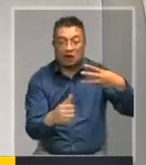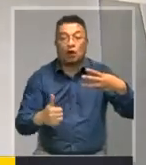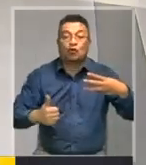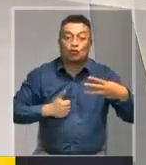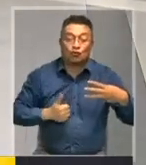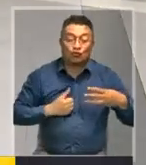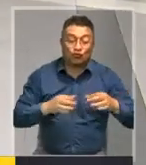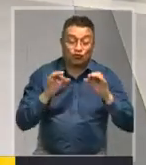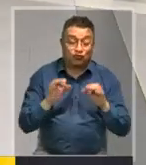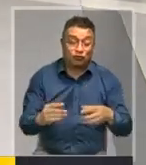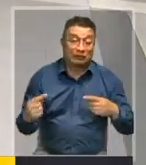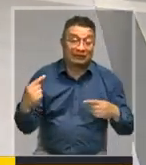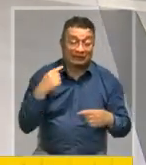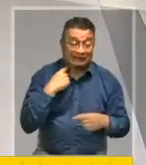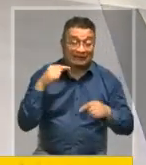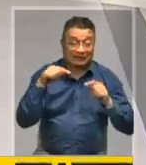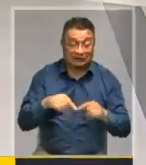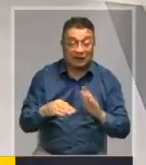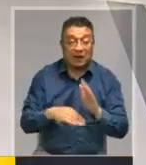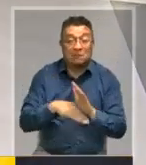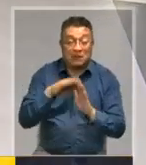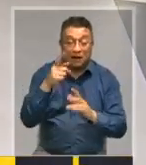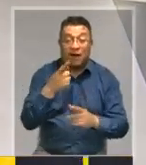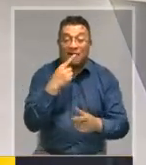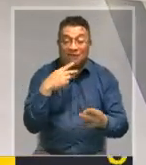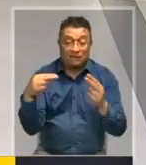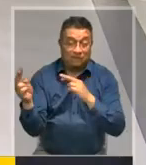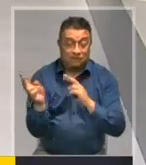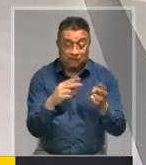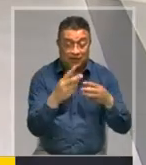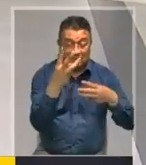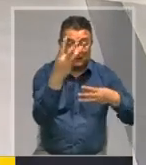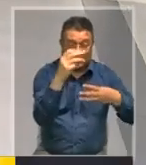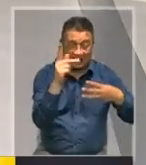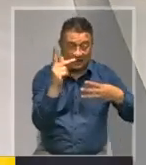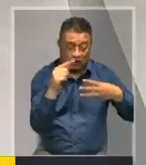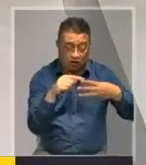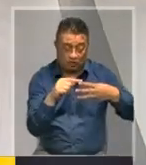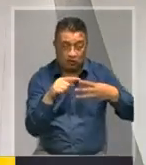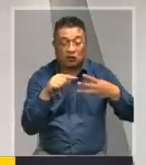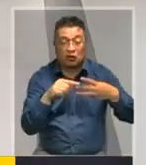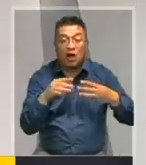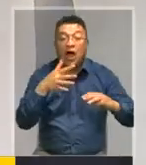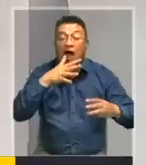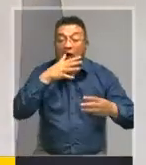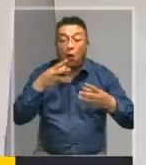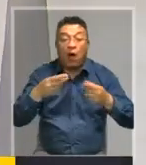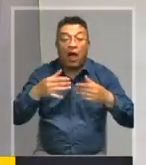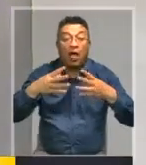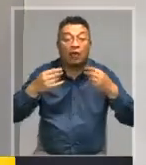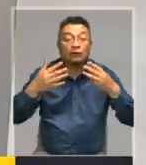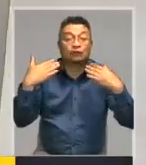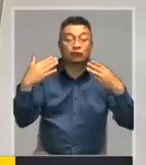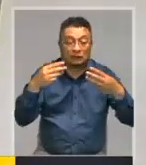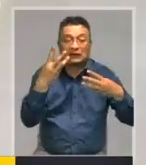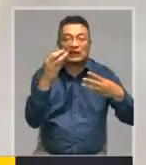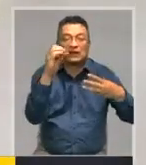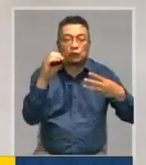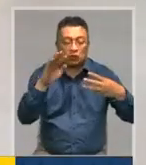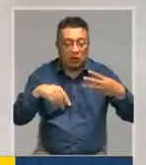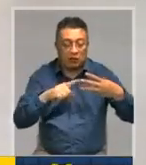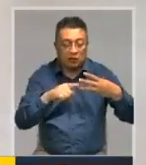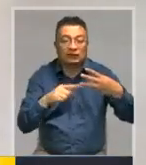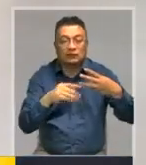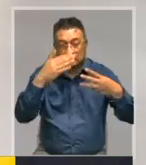estas últimas horas. Aumenta la velocidad del viento a más de 30 kilómetros por hora, la humedad relativa del aire baja del 30% y la temperatura